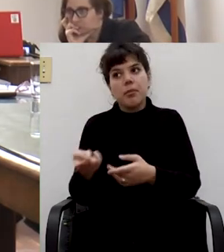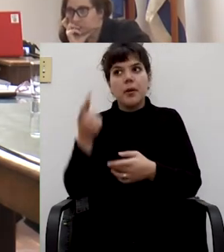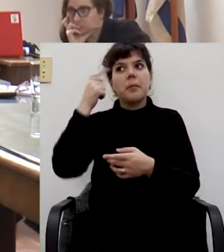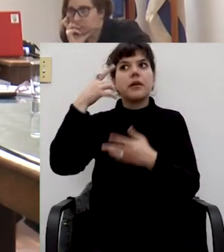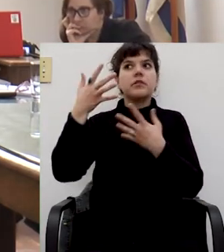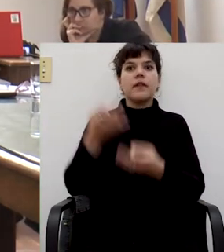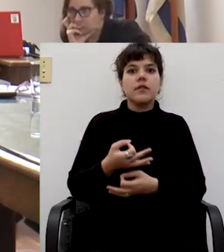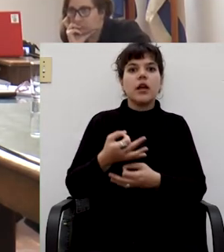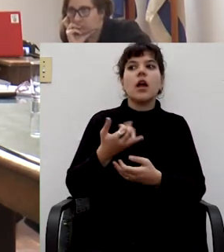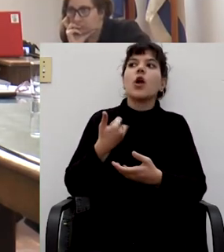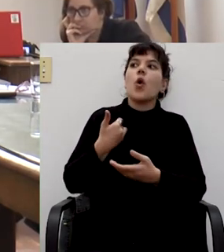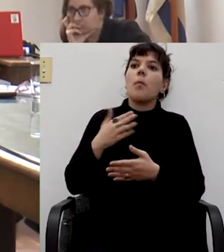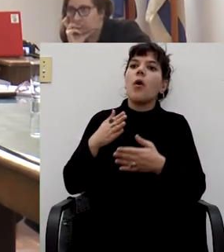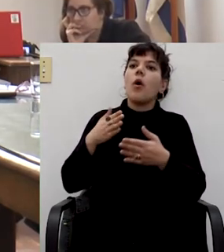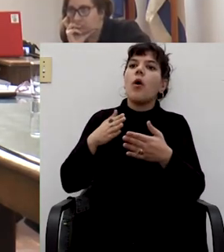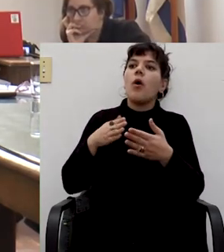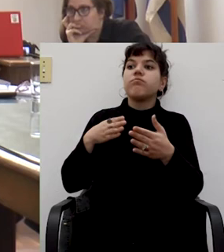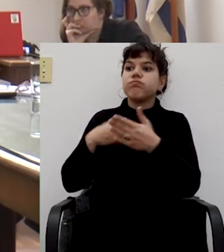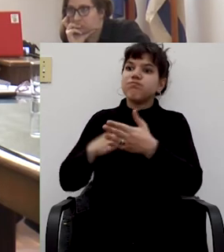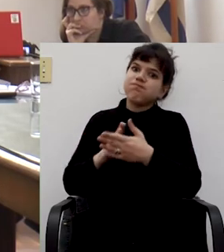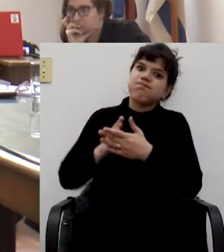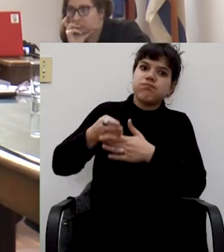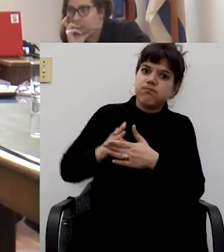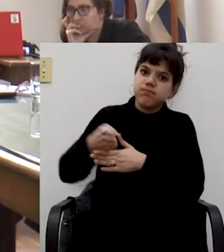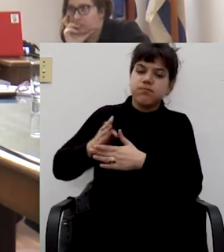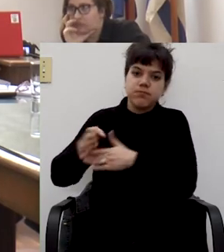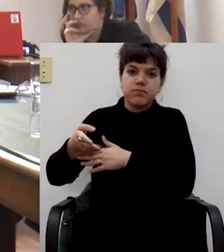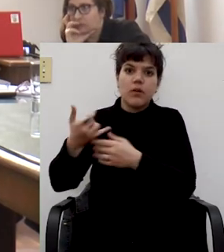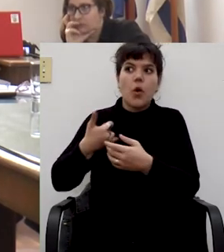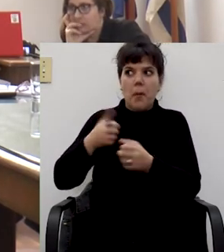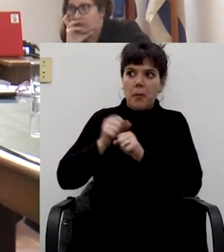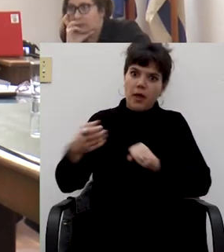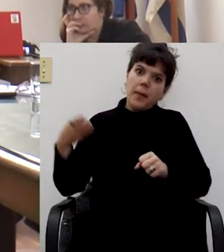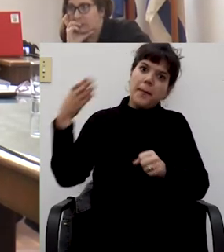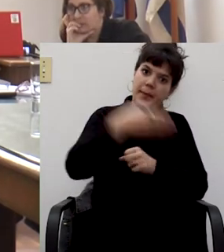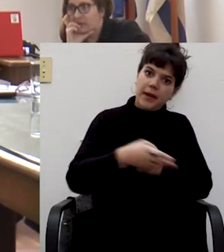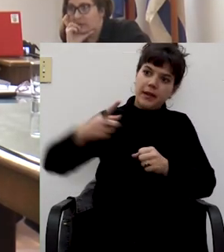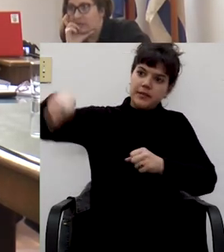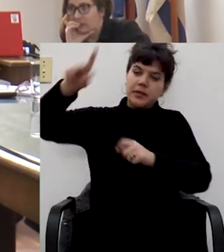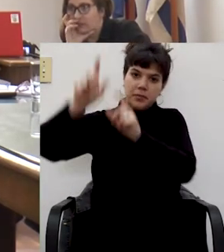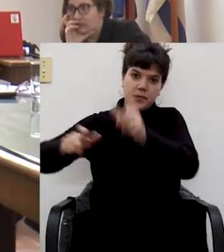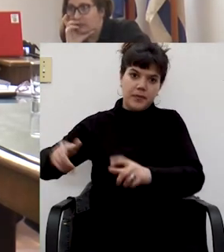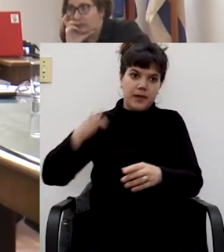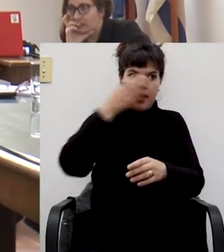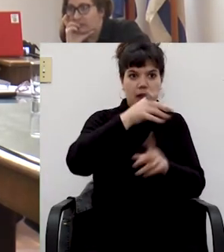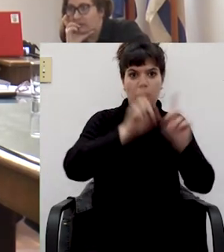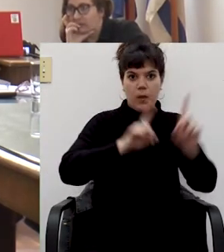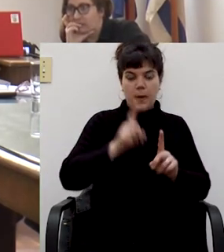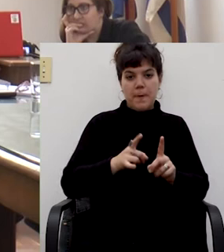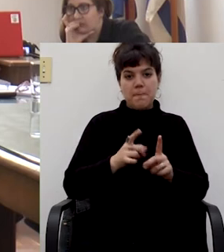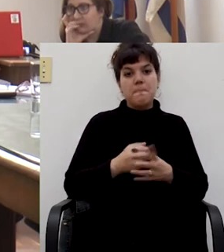ese sentido las barreras que pueden estar actuando para impedir su participación en la educación.